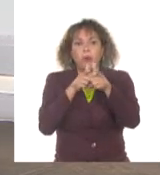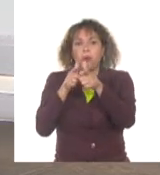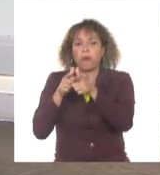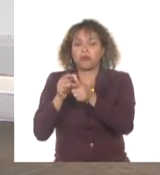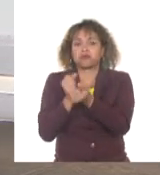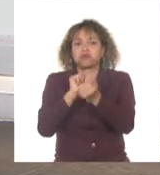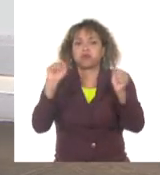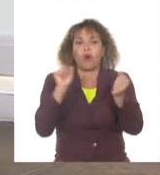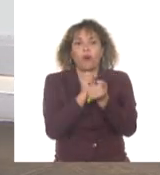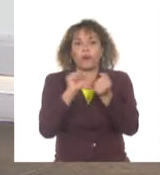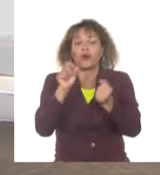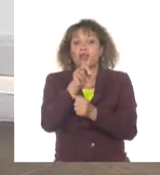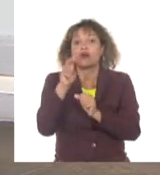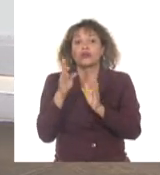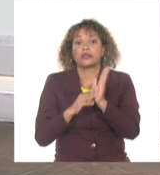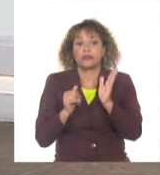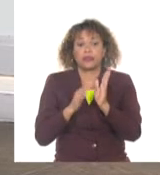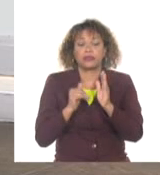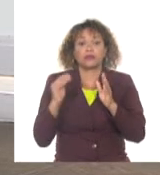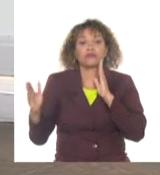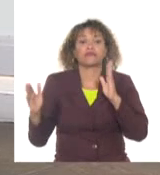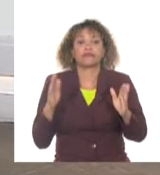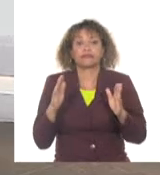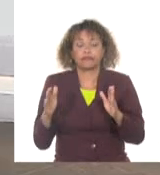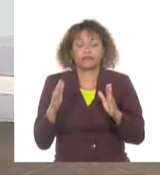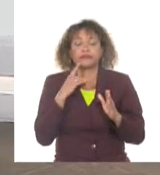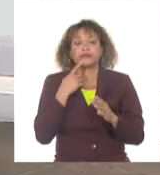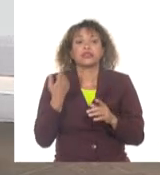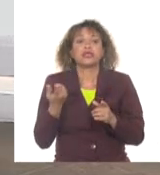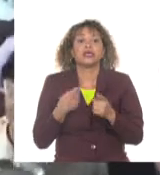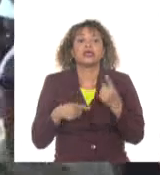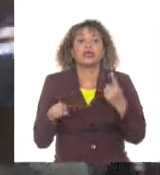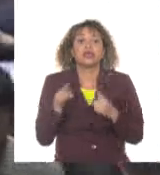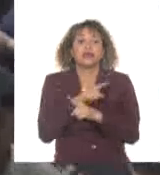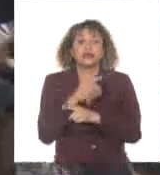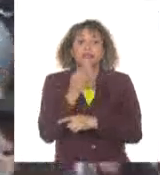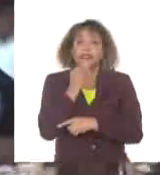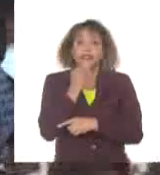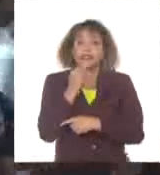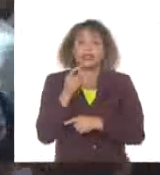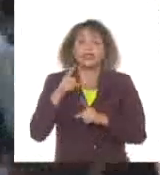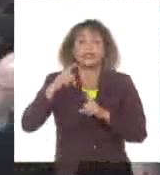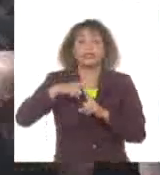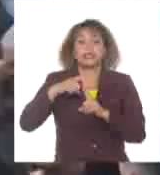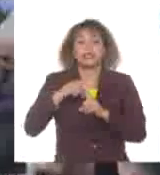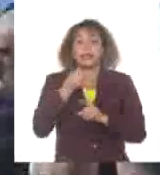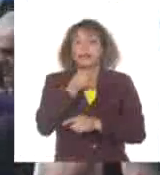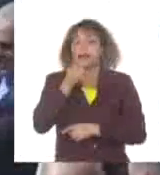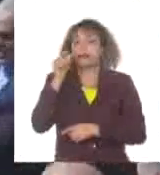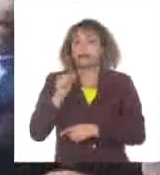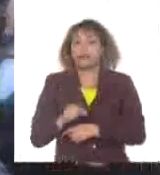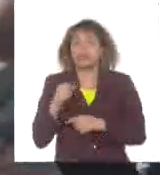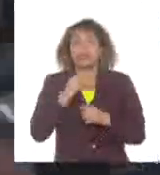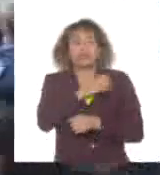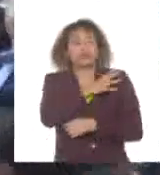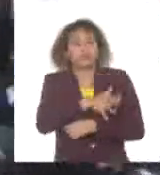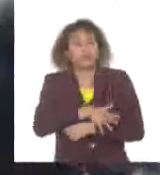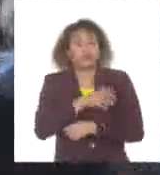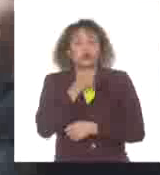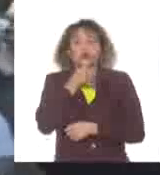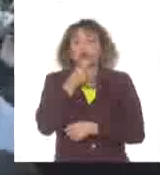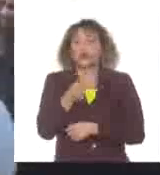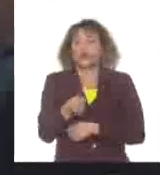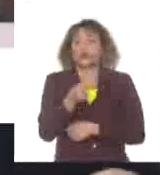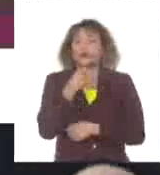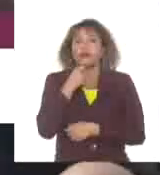meses como parte de la campaña israelí contra los territorios ocupados el sindicato de periodistas palestinos condenó en un comunicado el asesinato